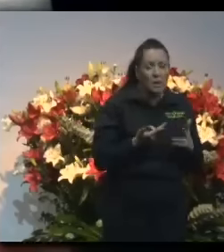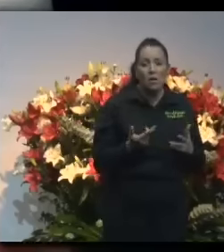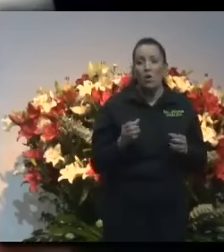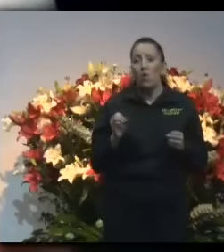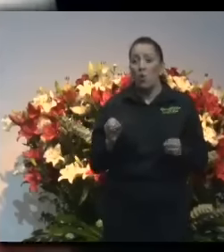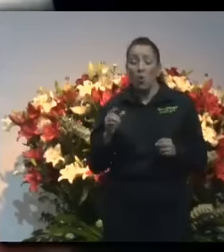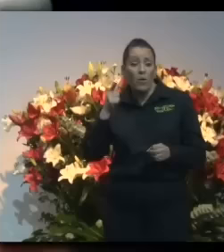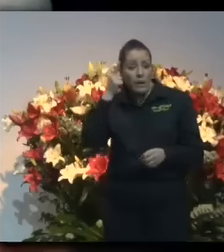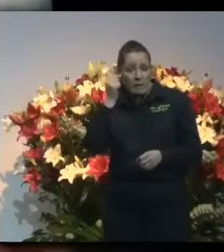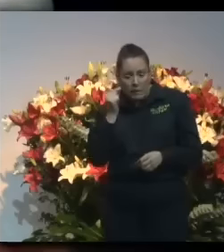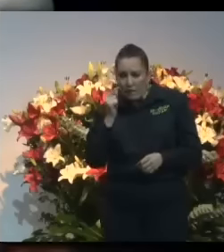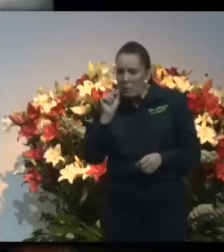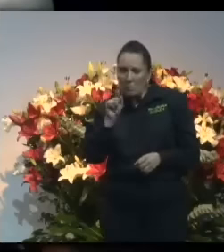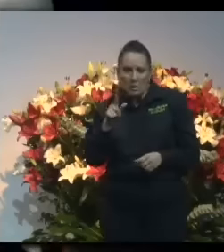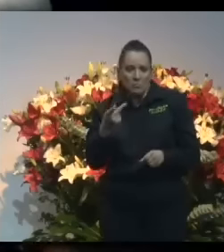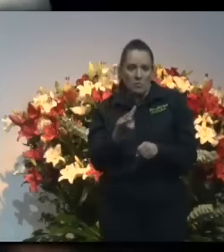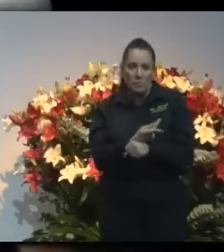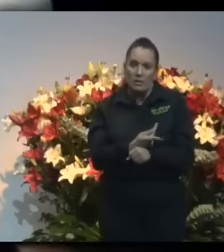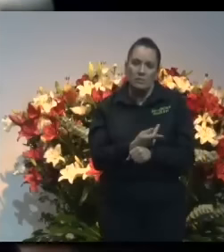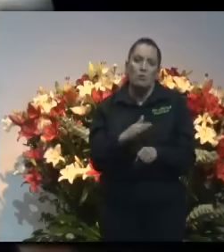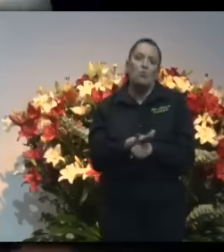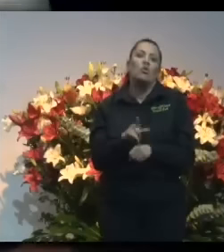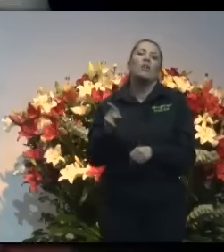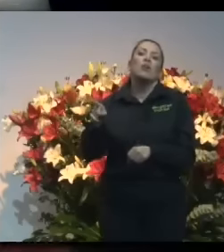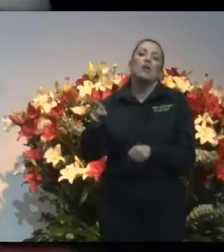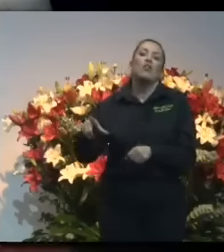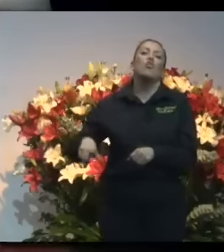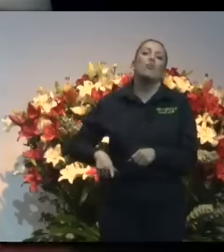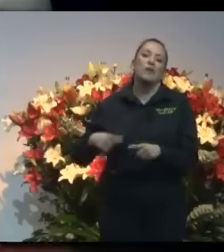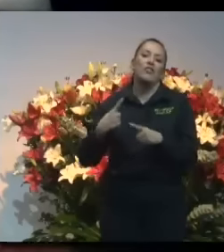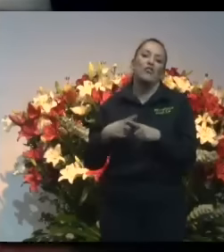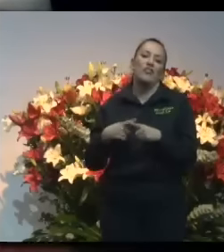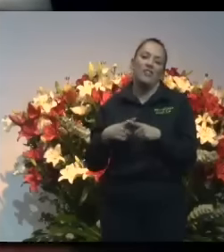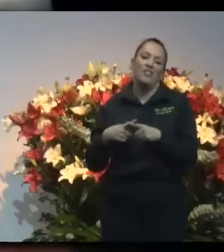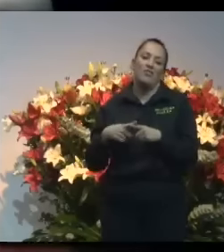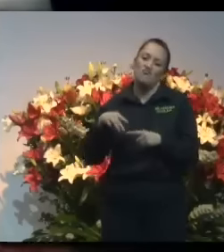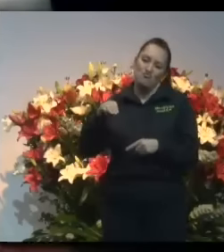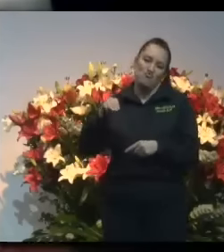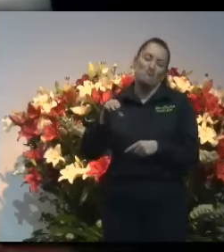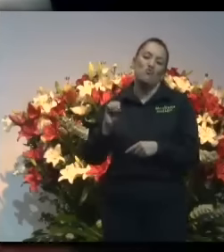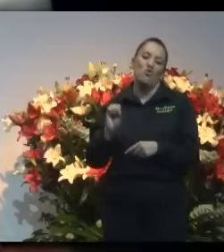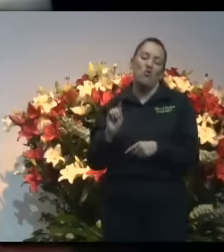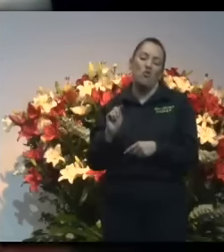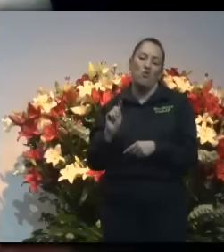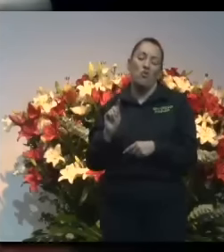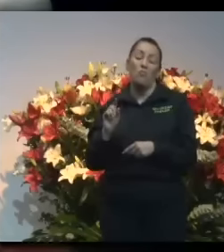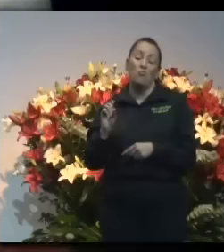candidato en Guerrero, porque ahí pues gobierna Morena. Entonces yo digo que echarnos culpas